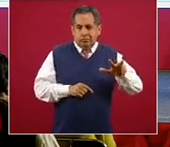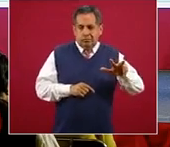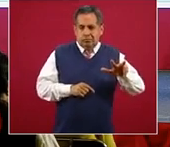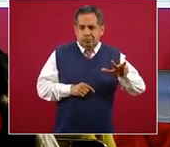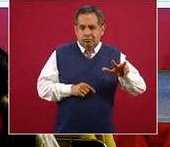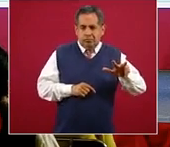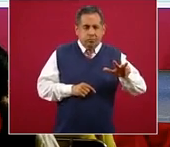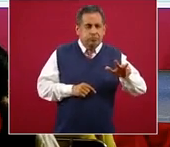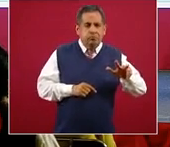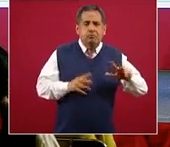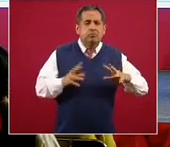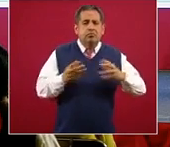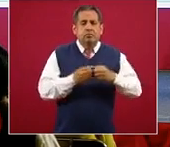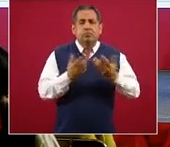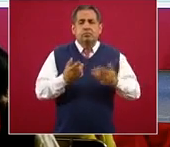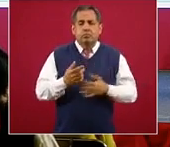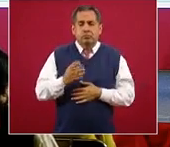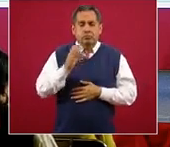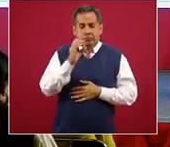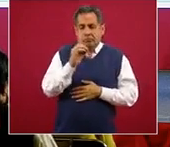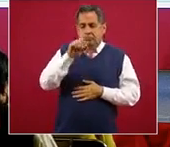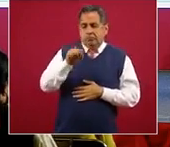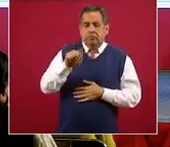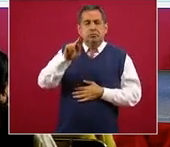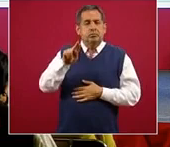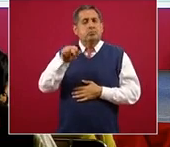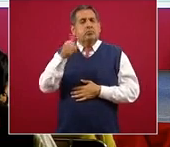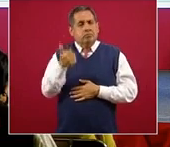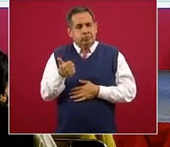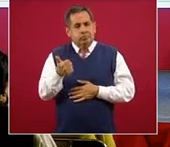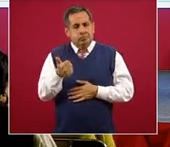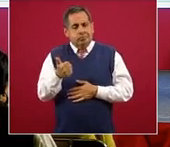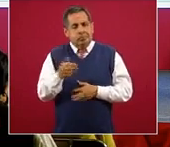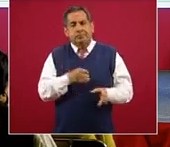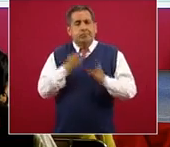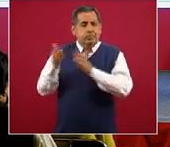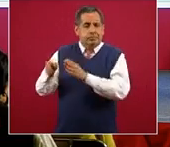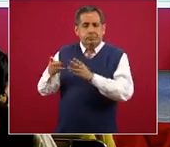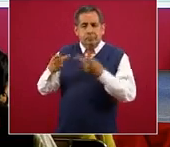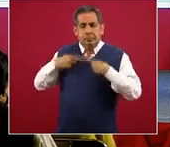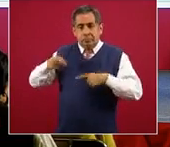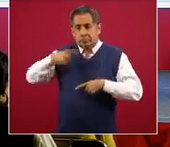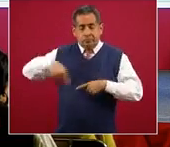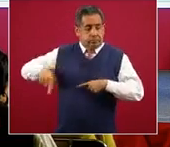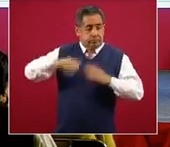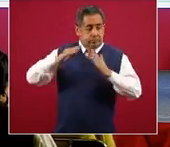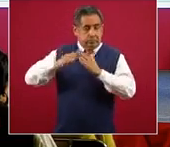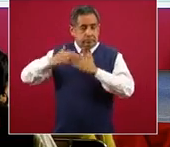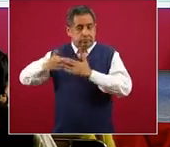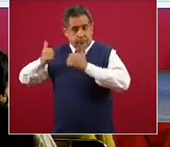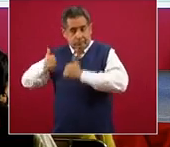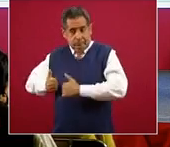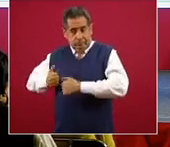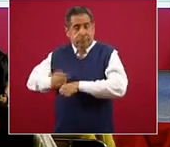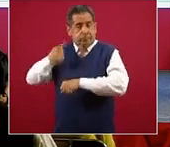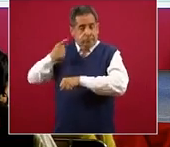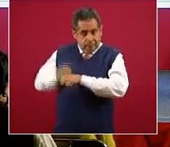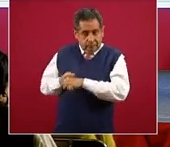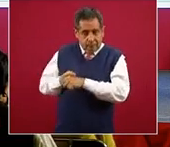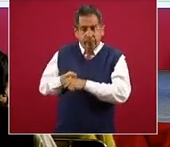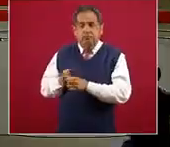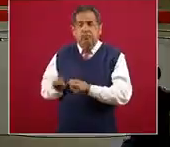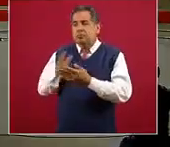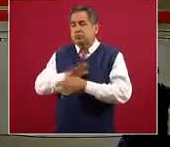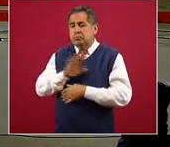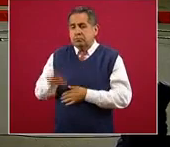los confirmados, fue de 0.86 y la tasa de letalidad para los trabajadores con permiso COVID